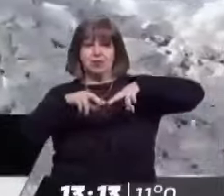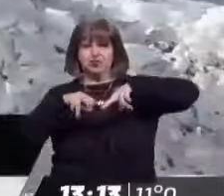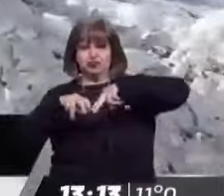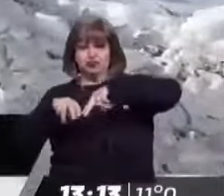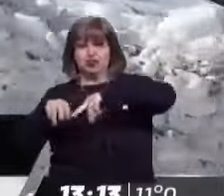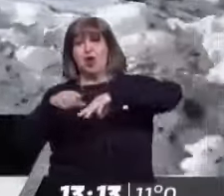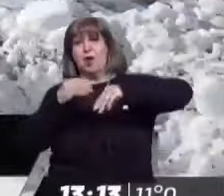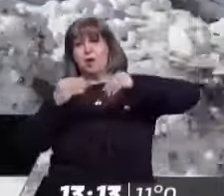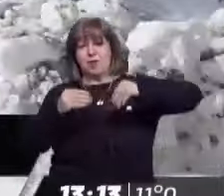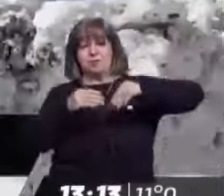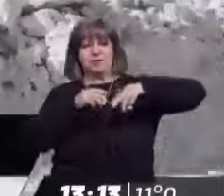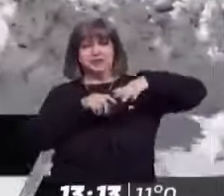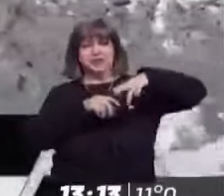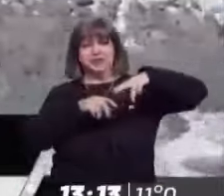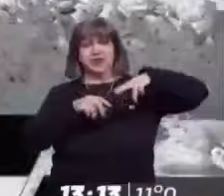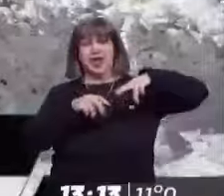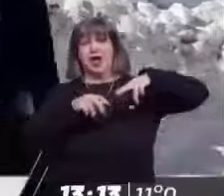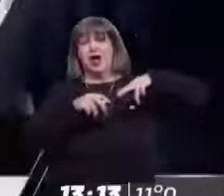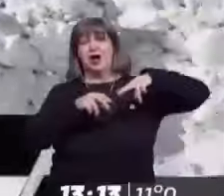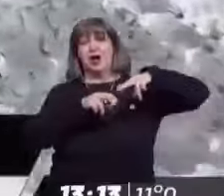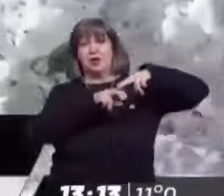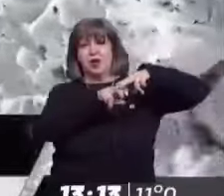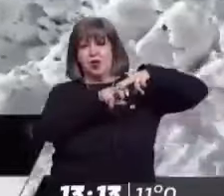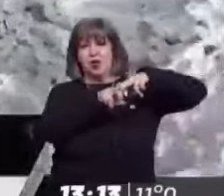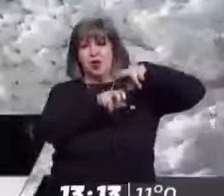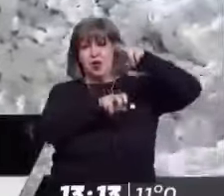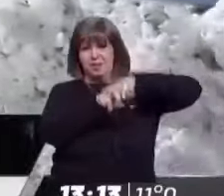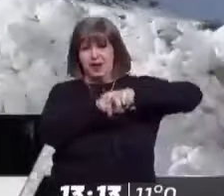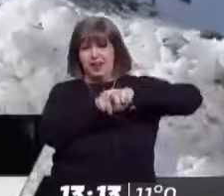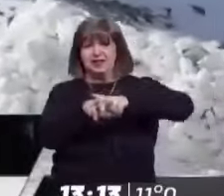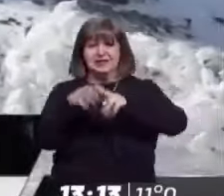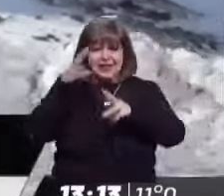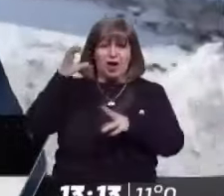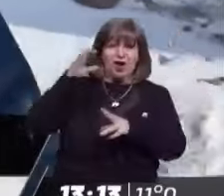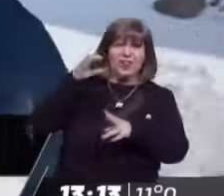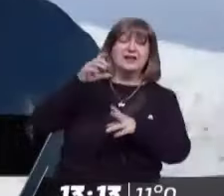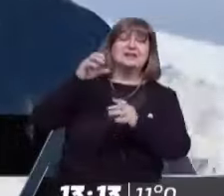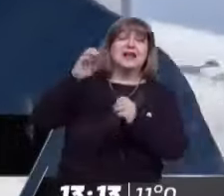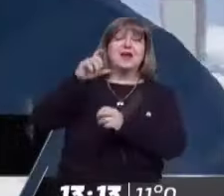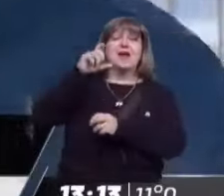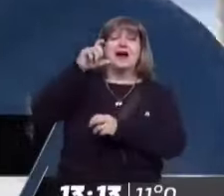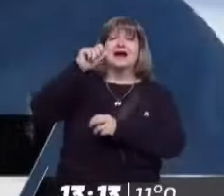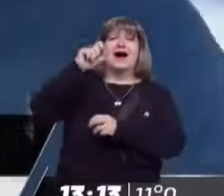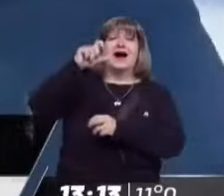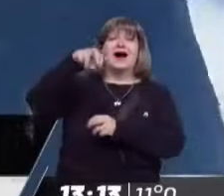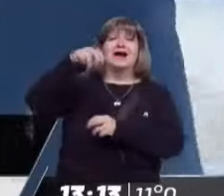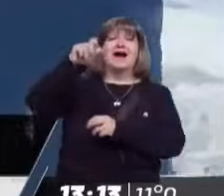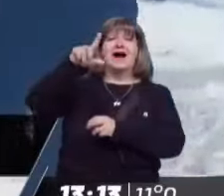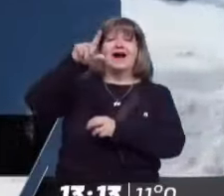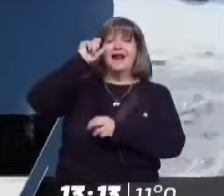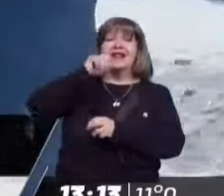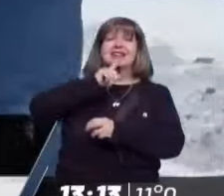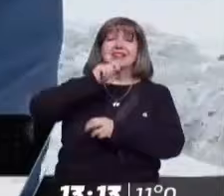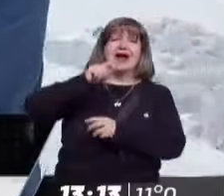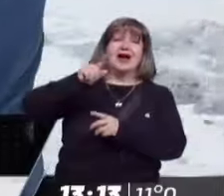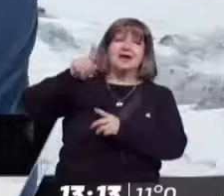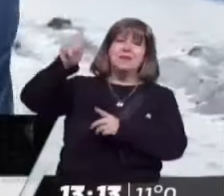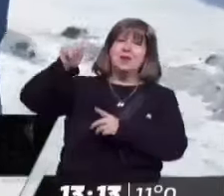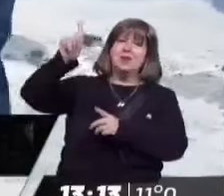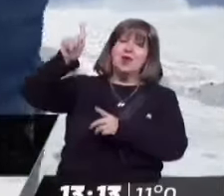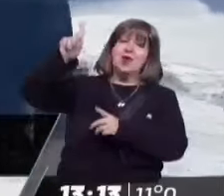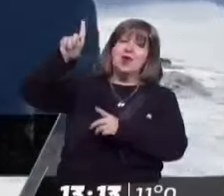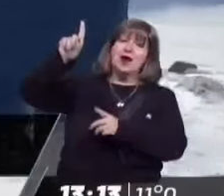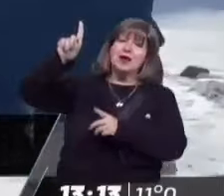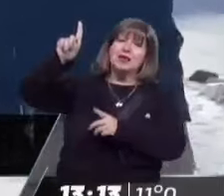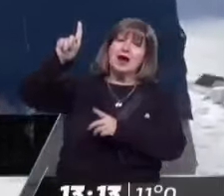parte, está todo armado. Salúdeme. Miren esto. ¿Te acordás de La Canaleta? Sergio, Noelia, vinieron ustedes a Vallecitos, ¿se acuerdan